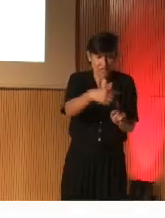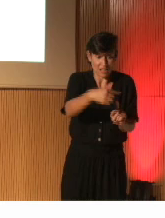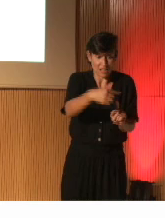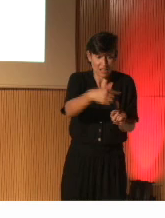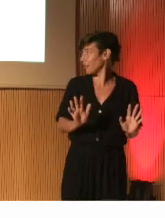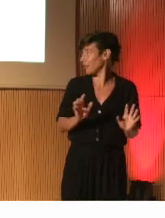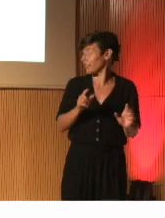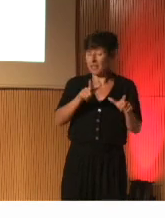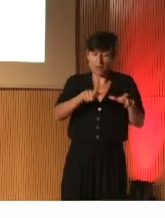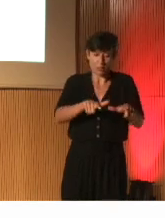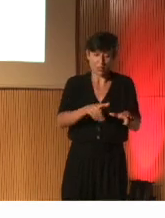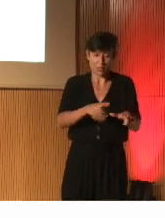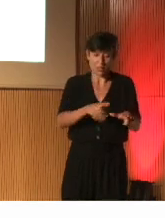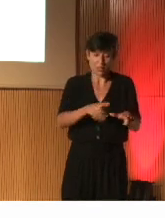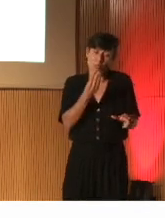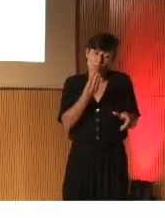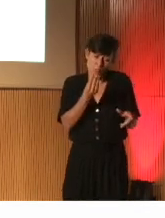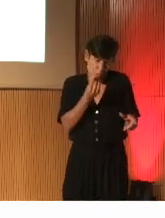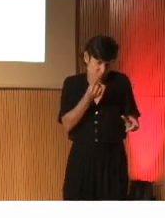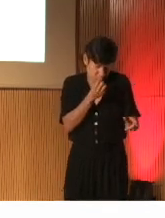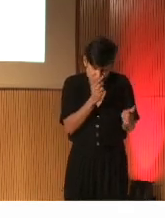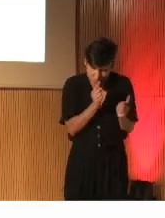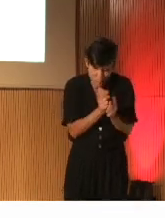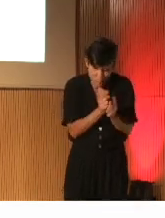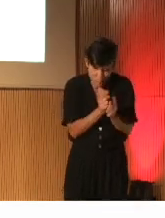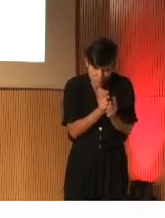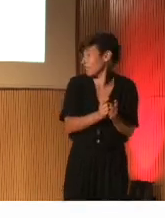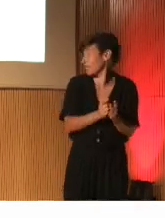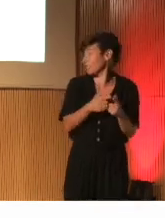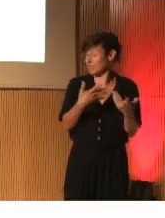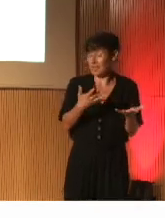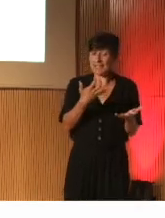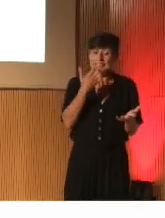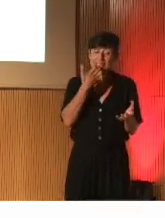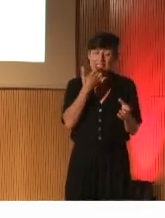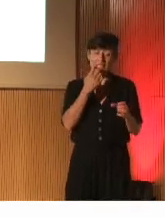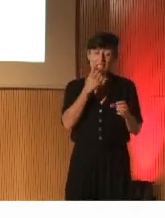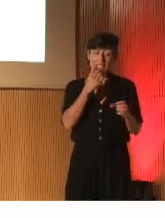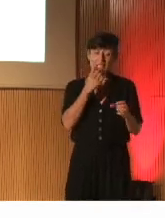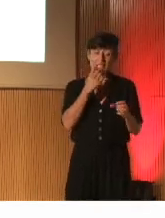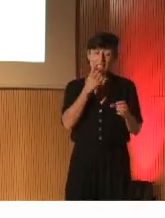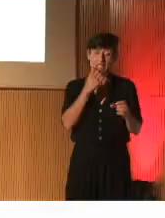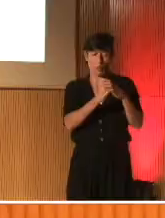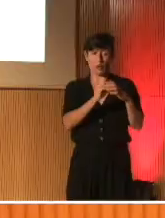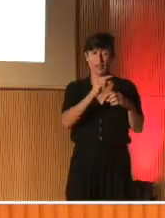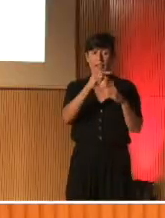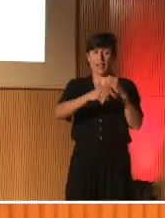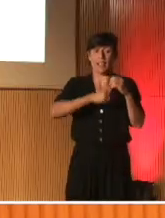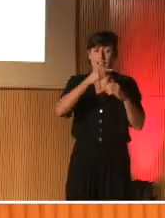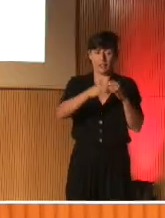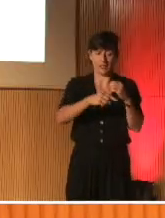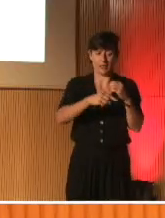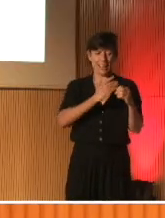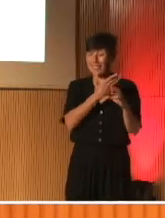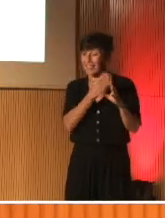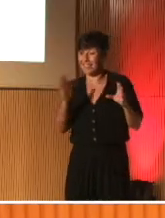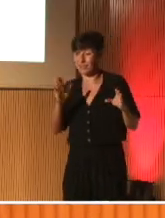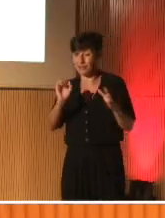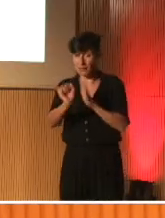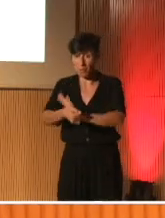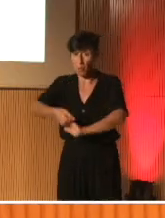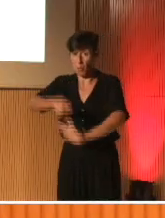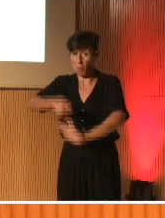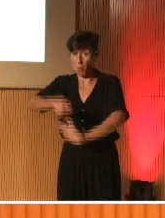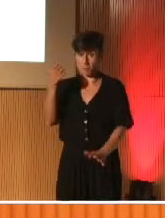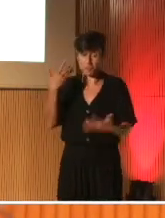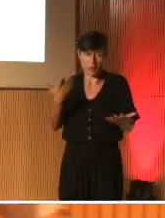la muestra muy finita y pequeño recordatorio si tenemos un núcleo y tenemos electrones lo demás que no estamos poniendo ahí es vacío con lo cual lo más probable es que